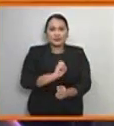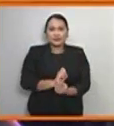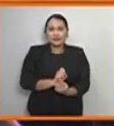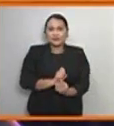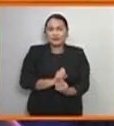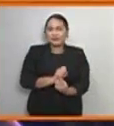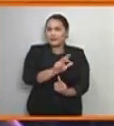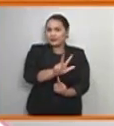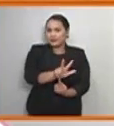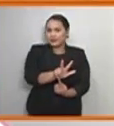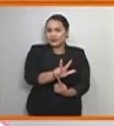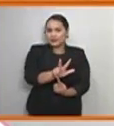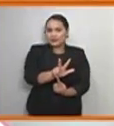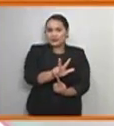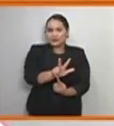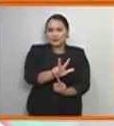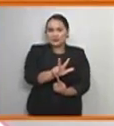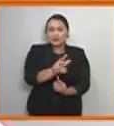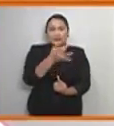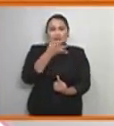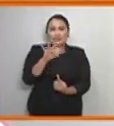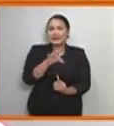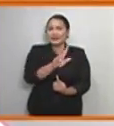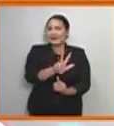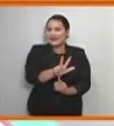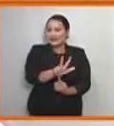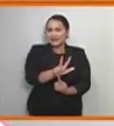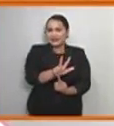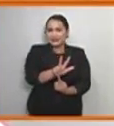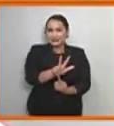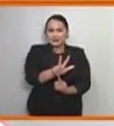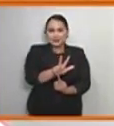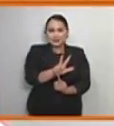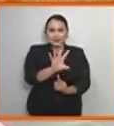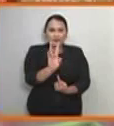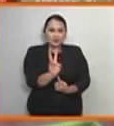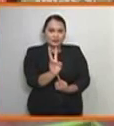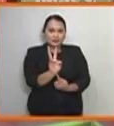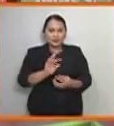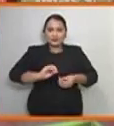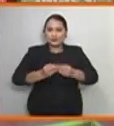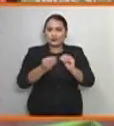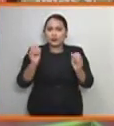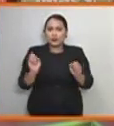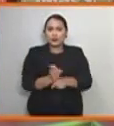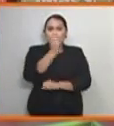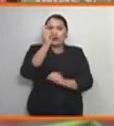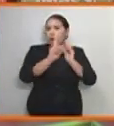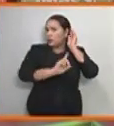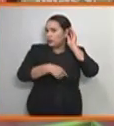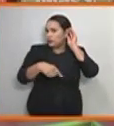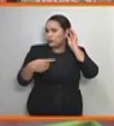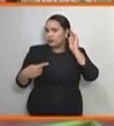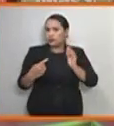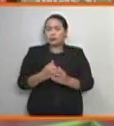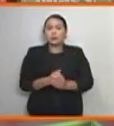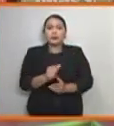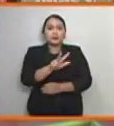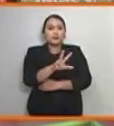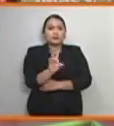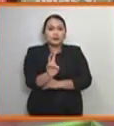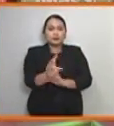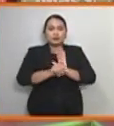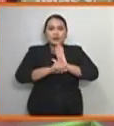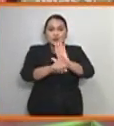el 3. Segundo dígito, suerte, porque ese es el 7. Repito, el número ganador para la diaria es el 37